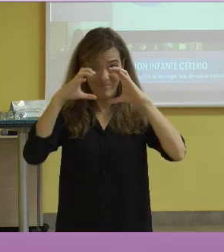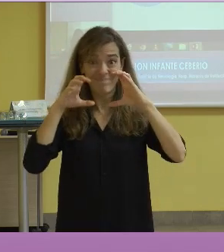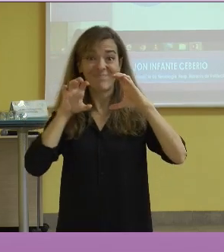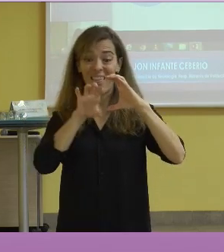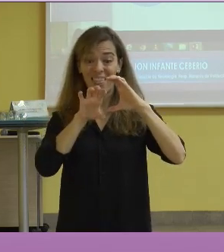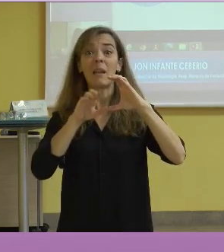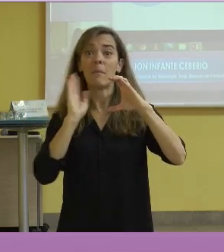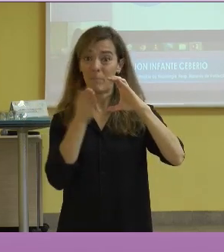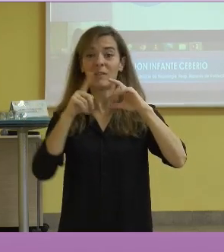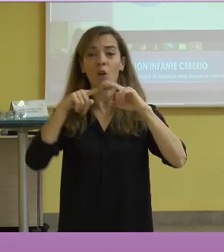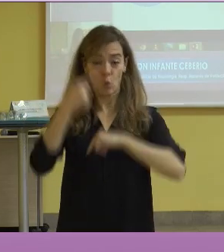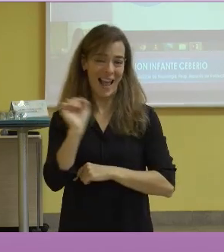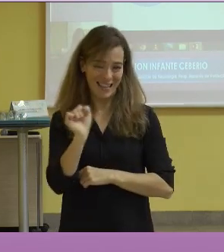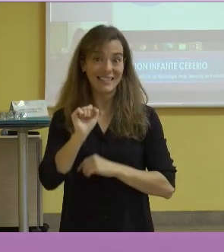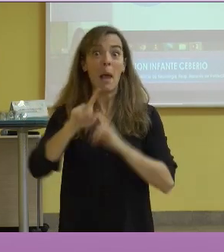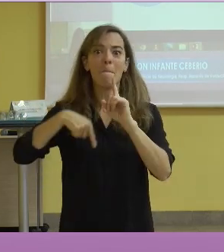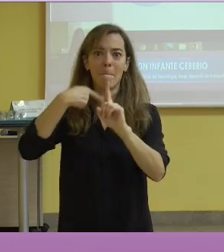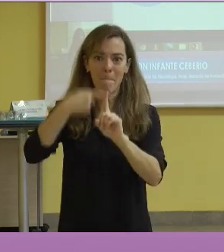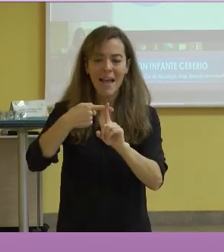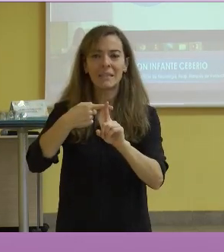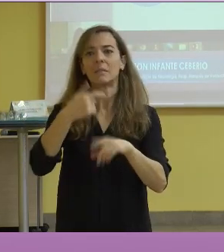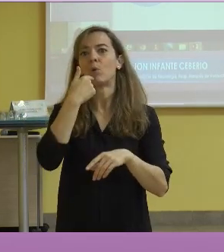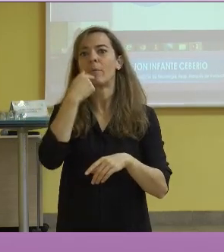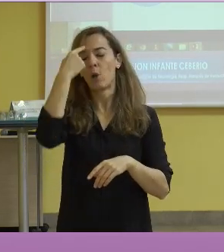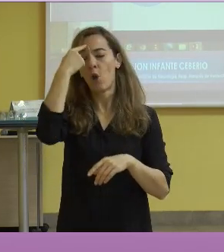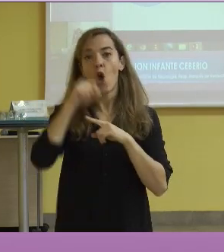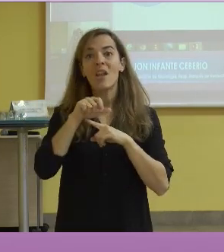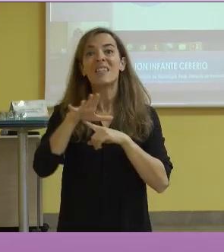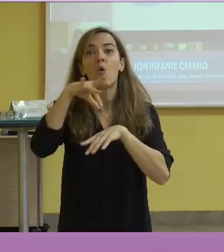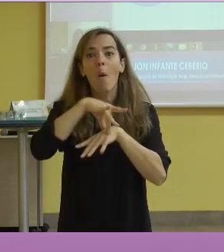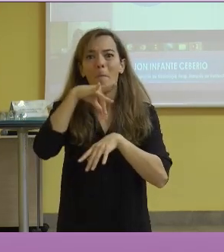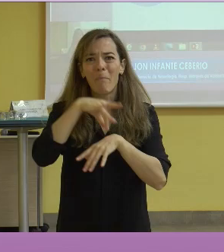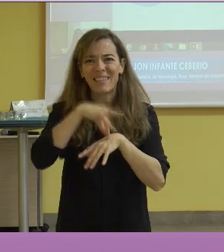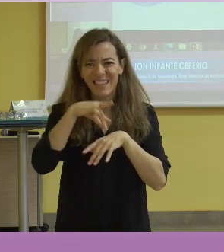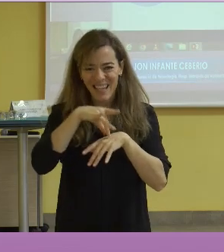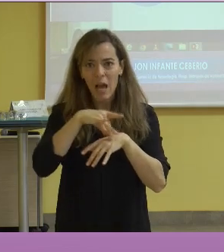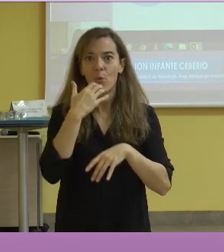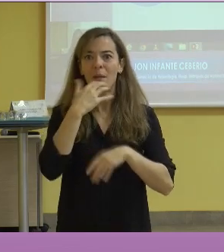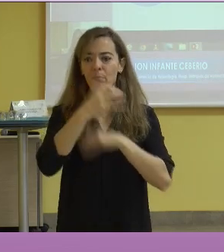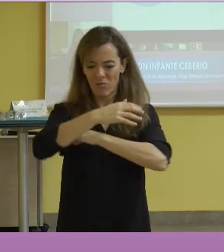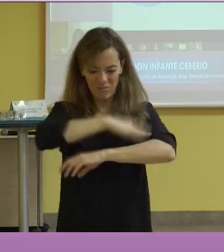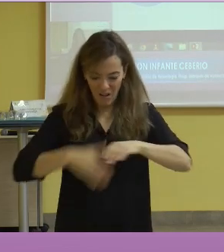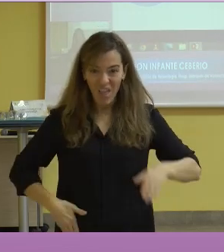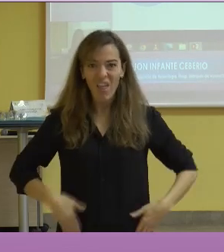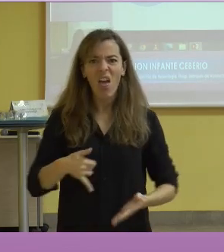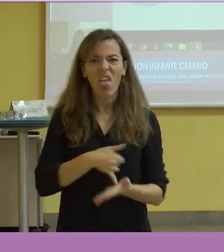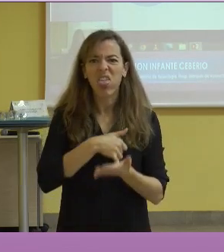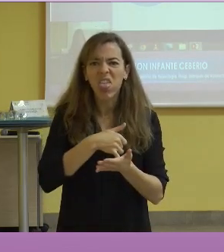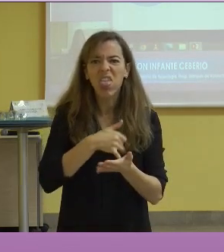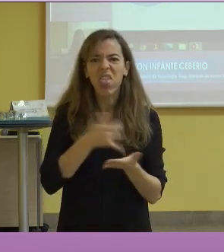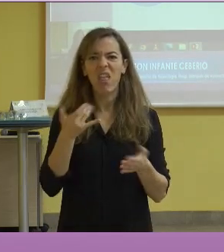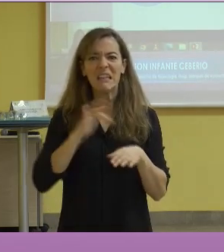una ataxia, pues algunos pueden tener neuropatía periférica, ¿no?, y tener debilidad en los brazos o en las piernas o pérdida de